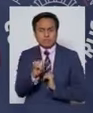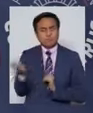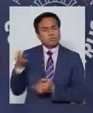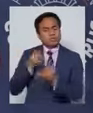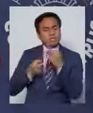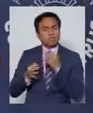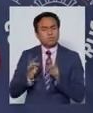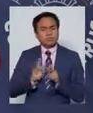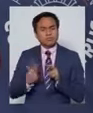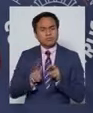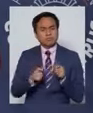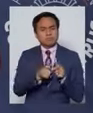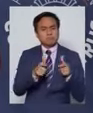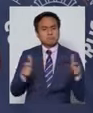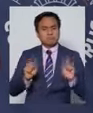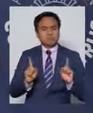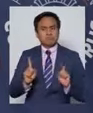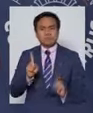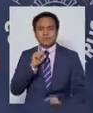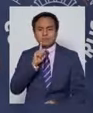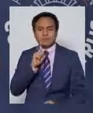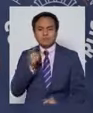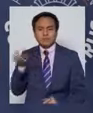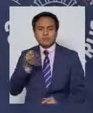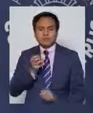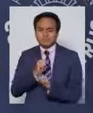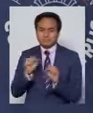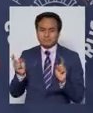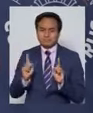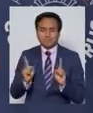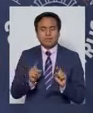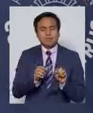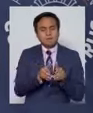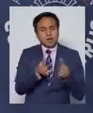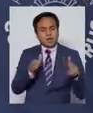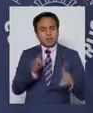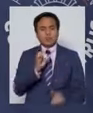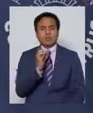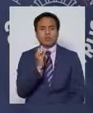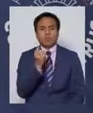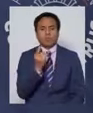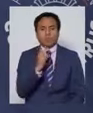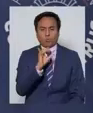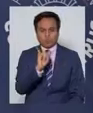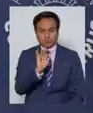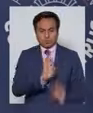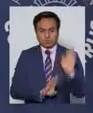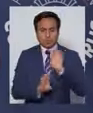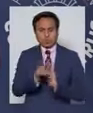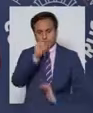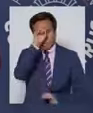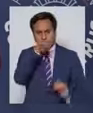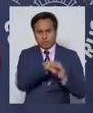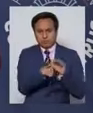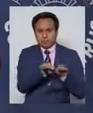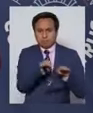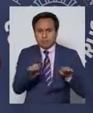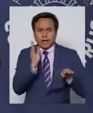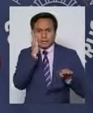decir que no hemos aumentado nuestra capacidad de unidades de cuidado intensivo y nuestra capacidad de camas hospitalarias.